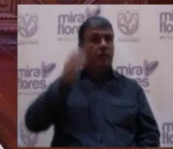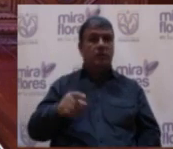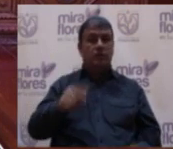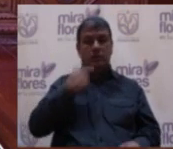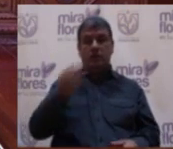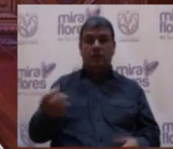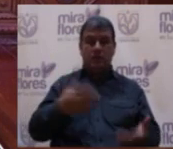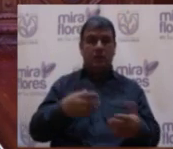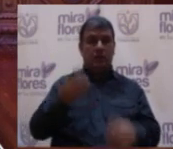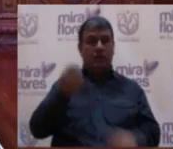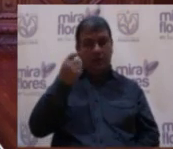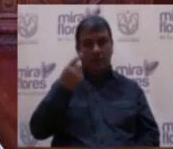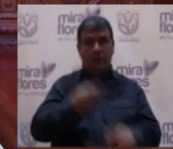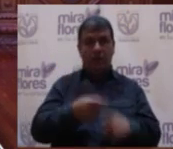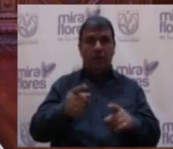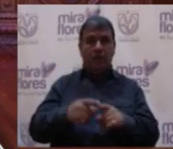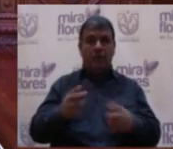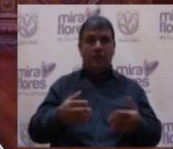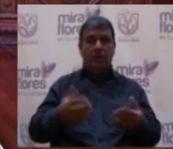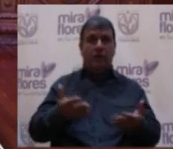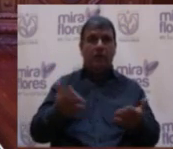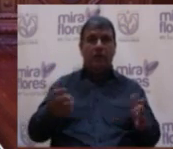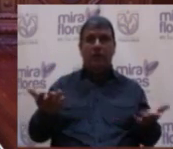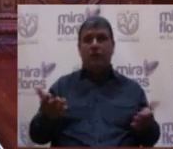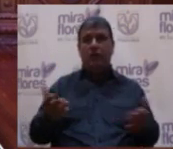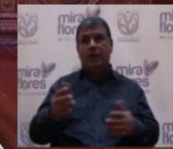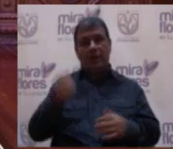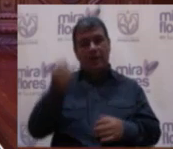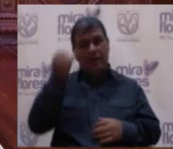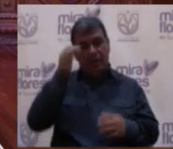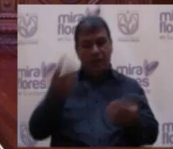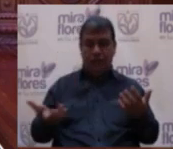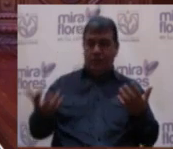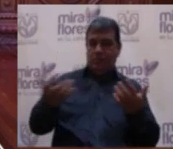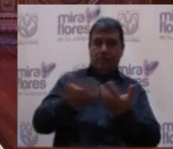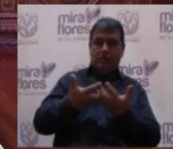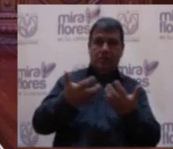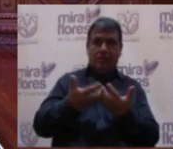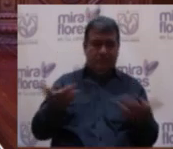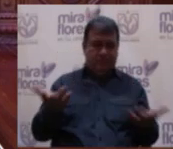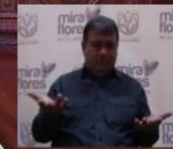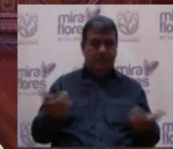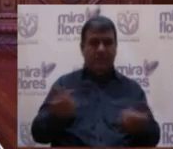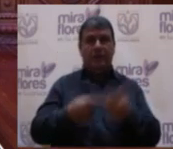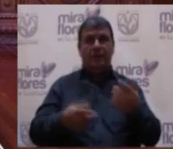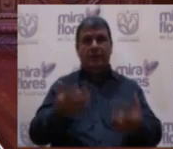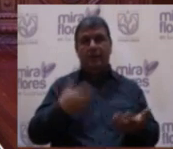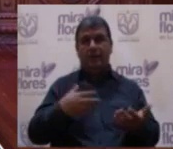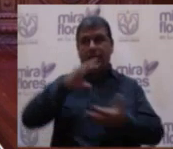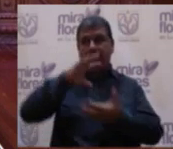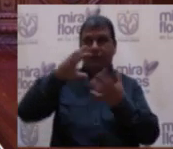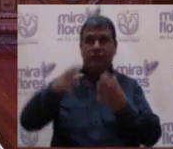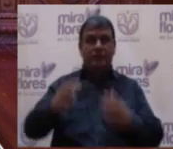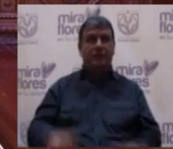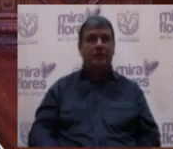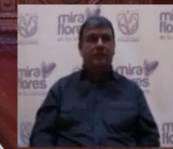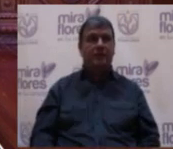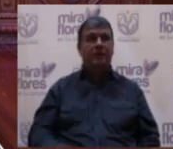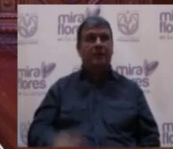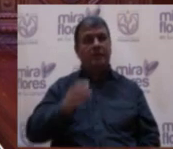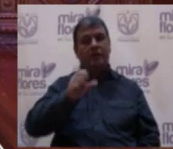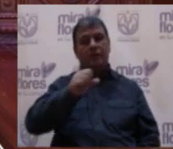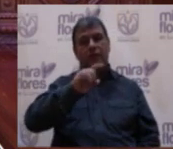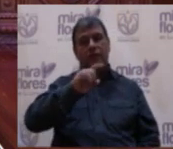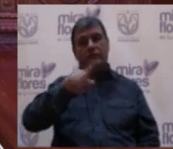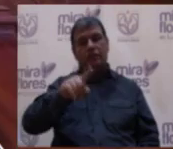Usted dice que me comprende, pero de pronto me saca un argumento que no tiene ningún tipo de conexión. Entonces creo que hay una confusión. Señor